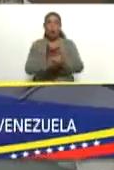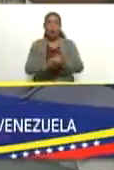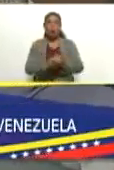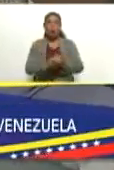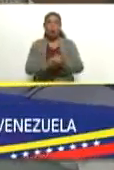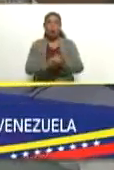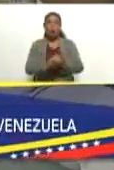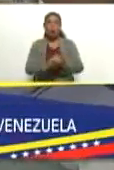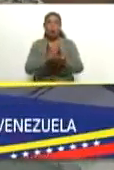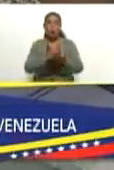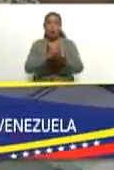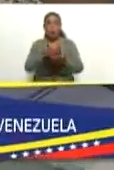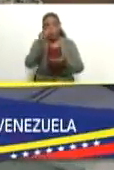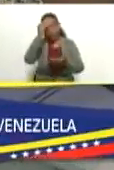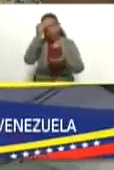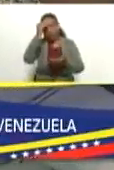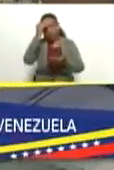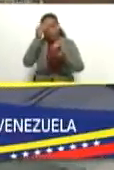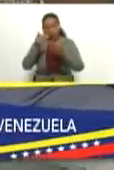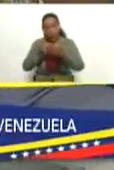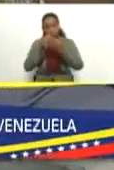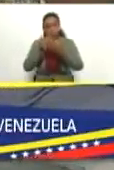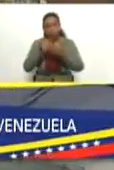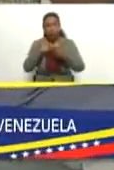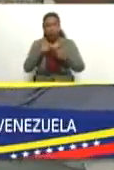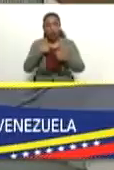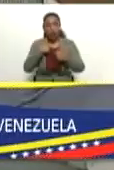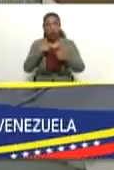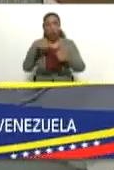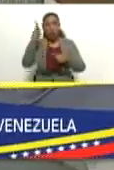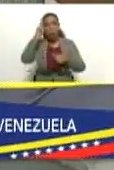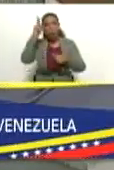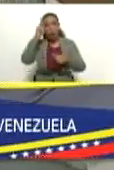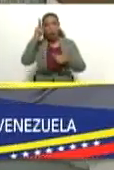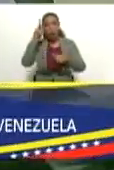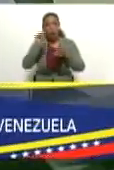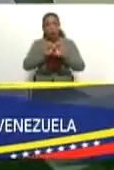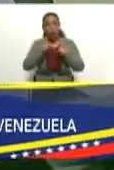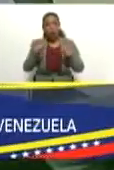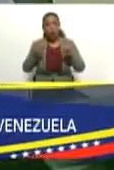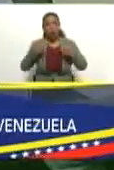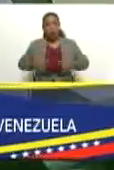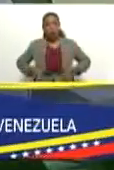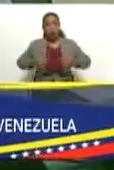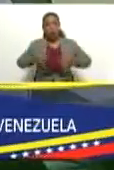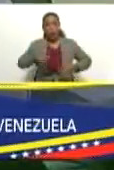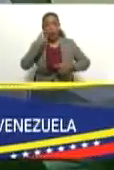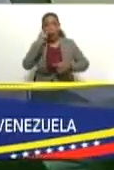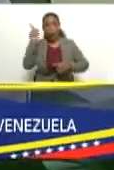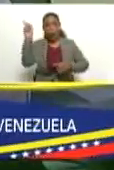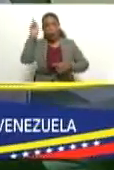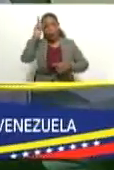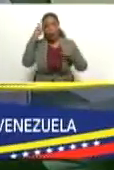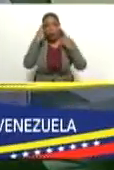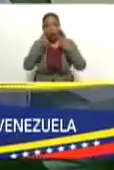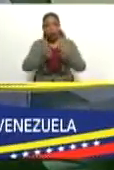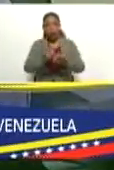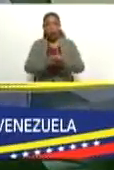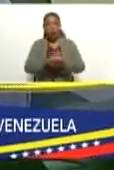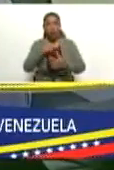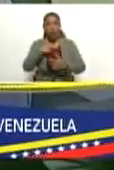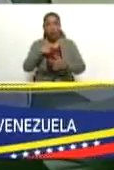de formación académica. Yo soy profesional, profesor de educación física. ¿Tú eres profesor de educación física? También soy máster en administración del deporte